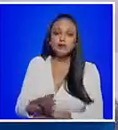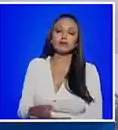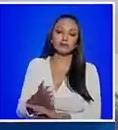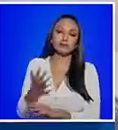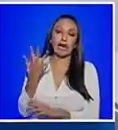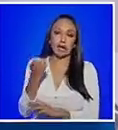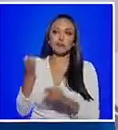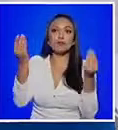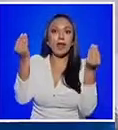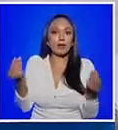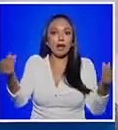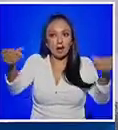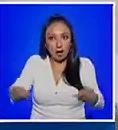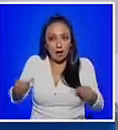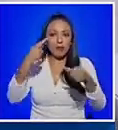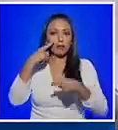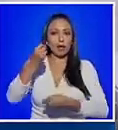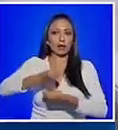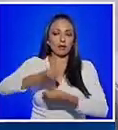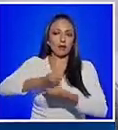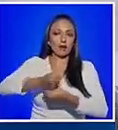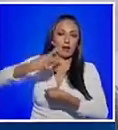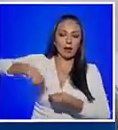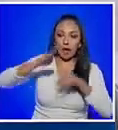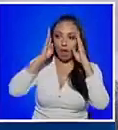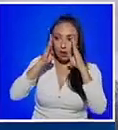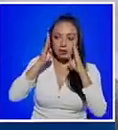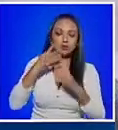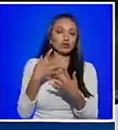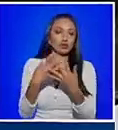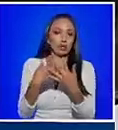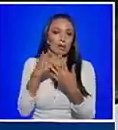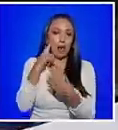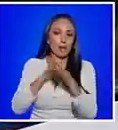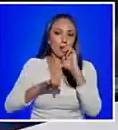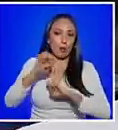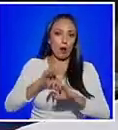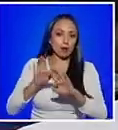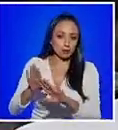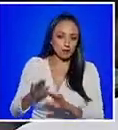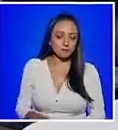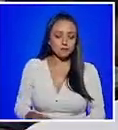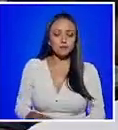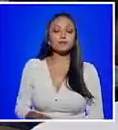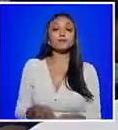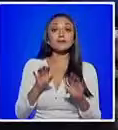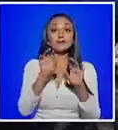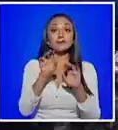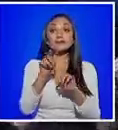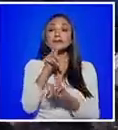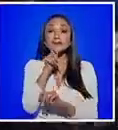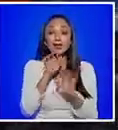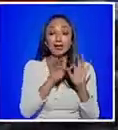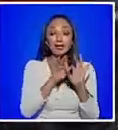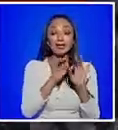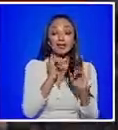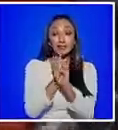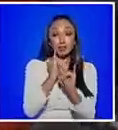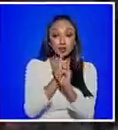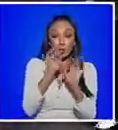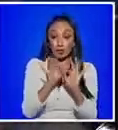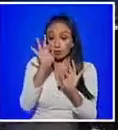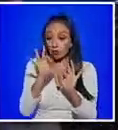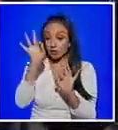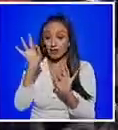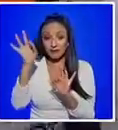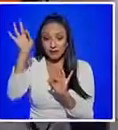las inversiones necesarias de manera adecuada y con seguimientos de evaluación. El Instituto Nacional de Estadísticas y Censos está a cargo del levantamiento